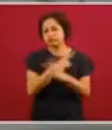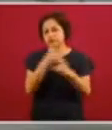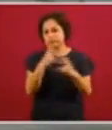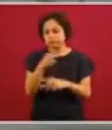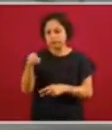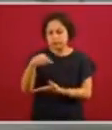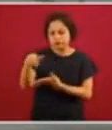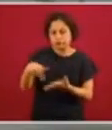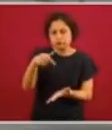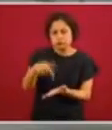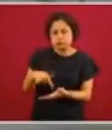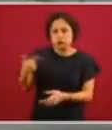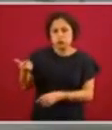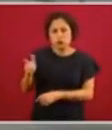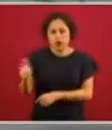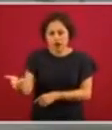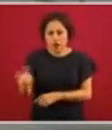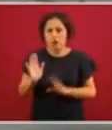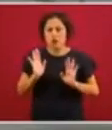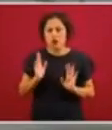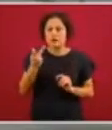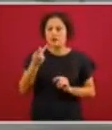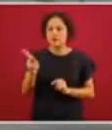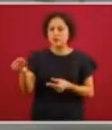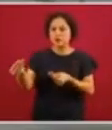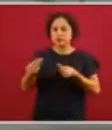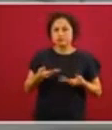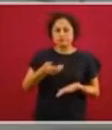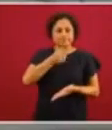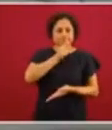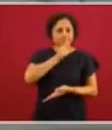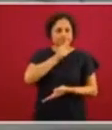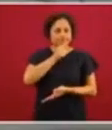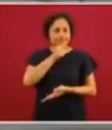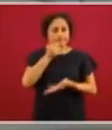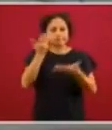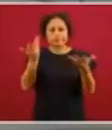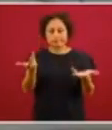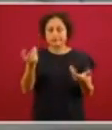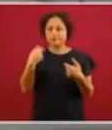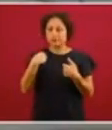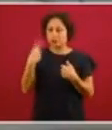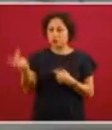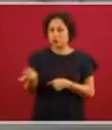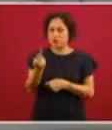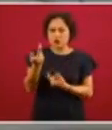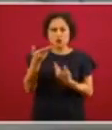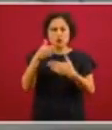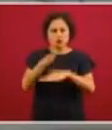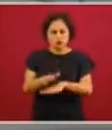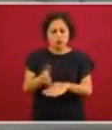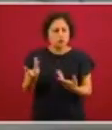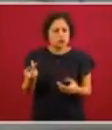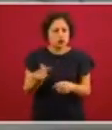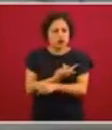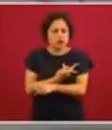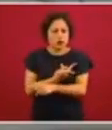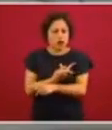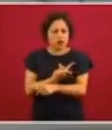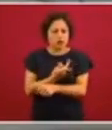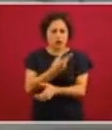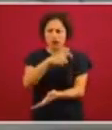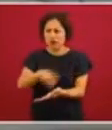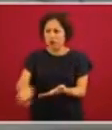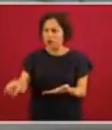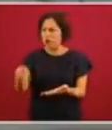que tiene filial en Estados Unidos, pero no se los habían entregado. Es un número importante de ventiladores. ¿Usted nos puede hablar un poco de esta cuestión, si es que tiene